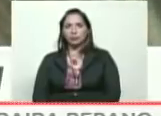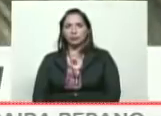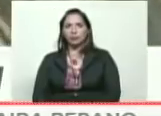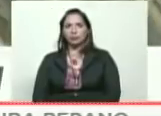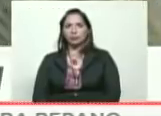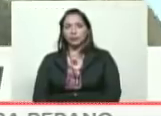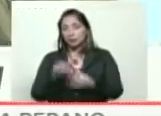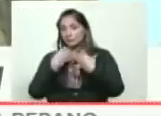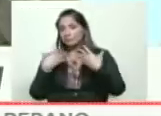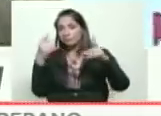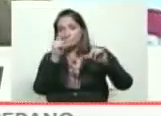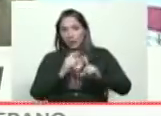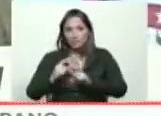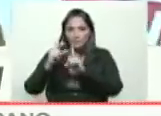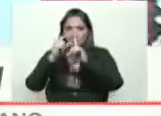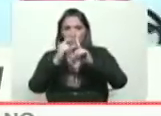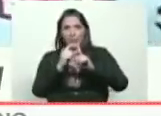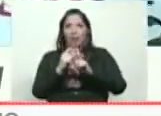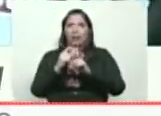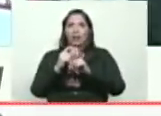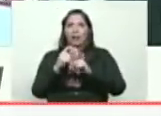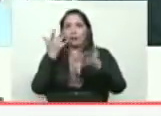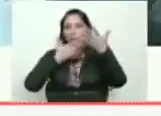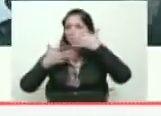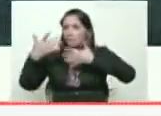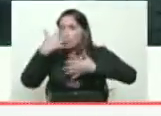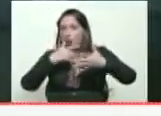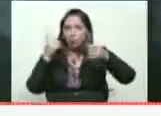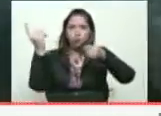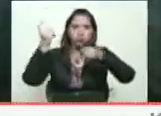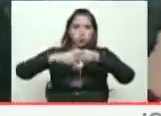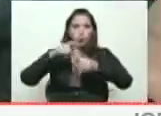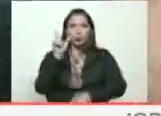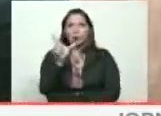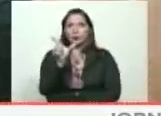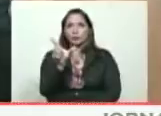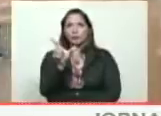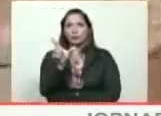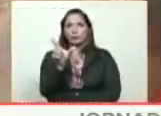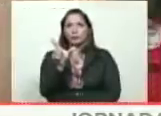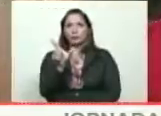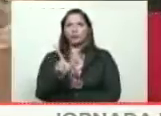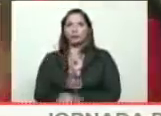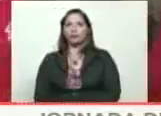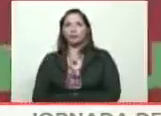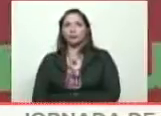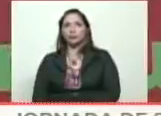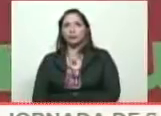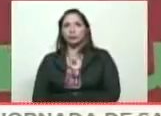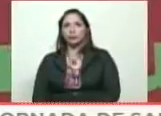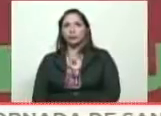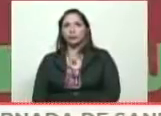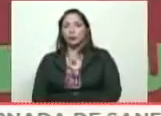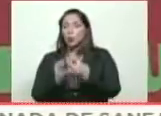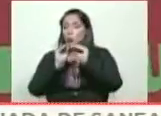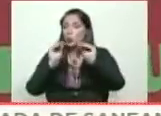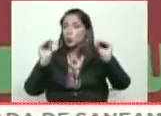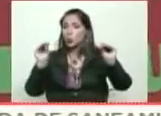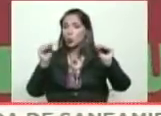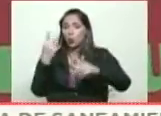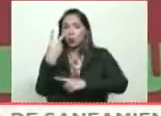Bien, eran palabras de Héctor Rodríguez, miembro de la Dirección Nacional del Partido Socialista Unido de Venezuela. Ellos han convocado a dos